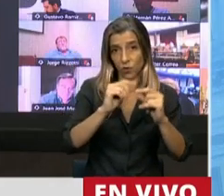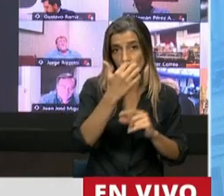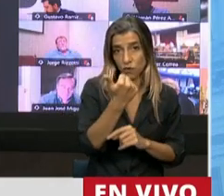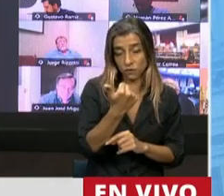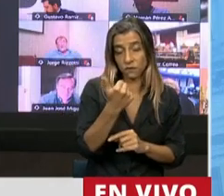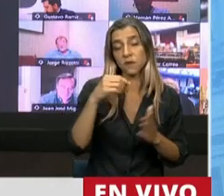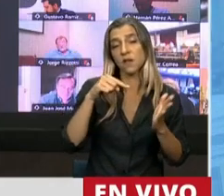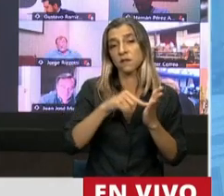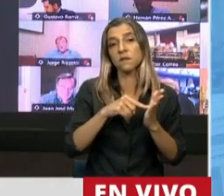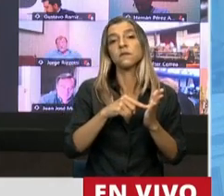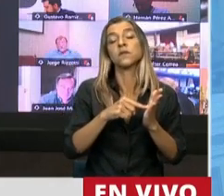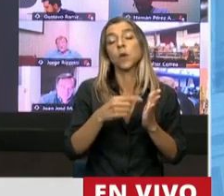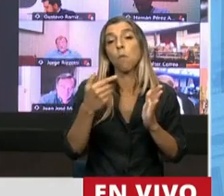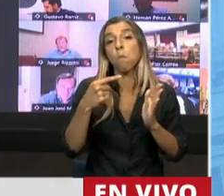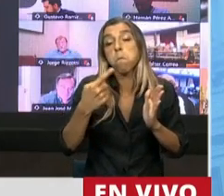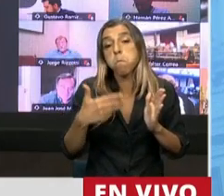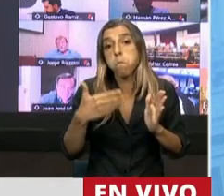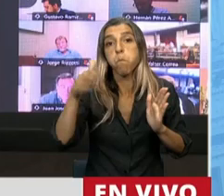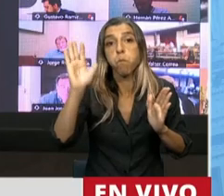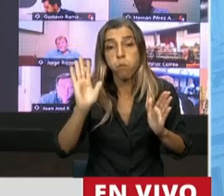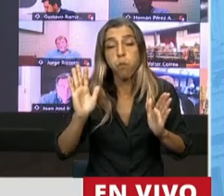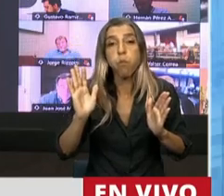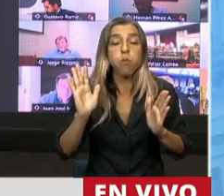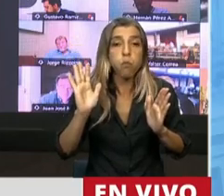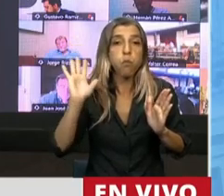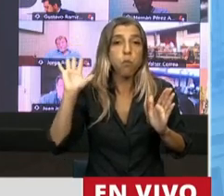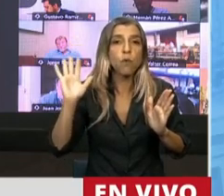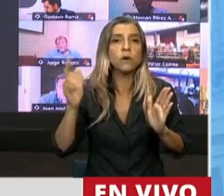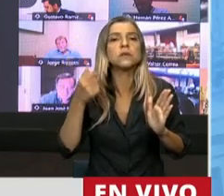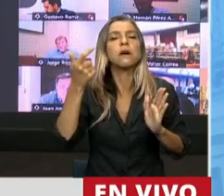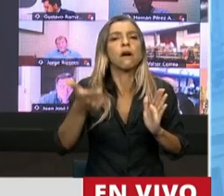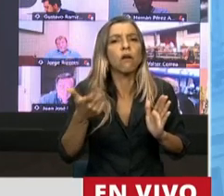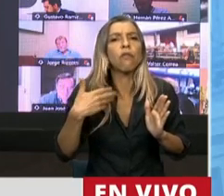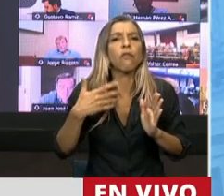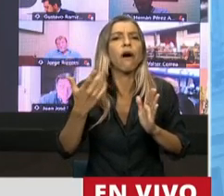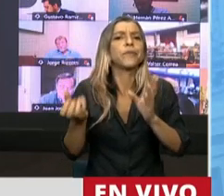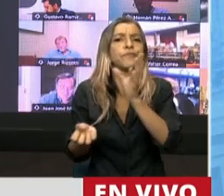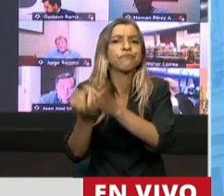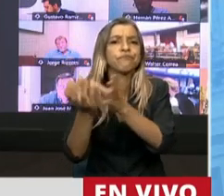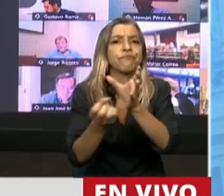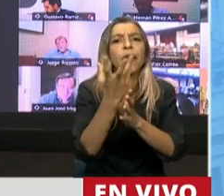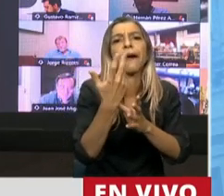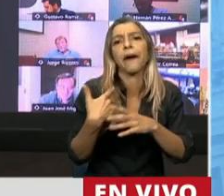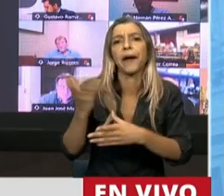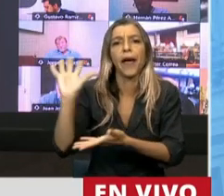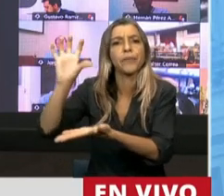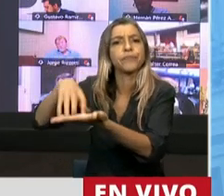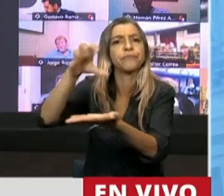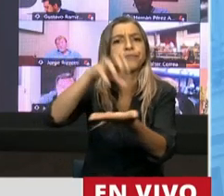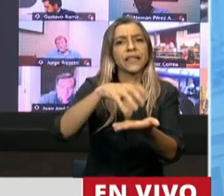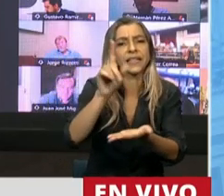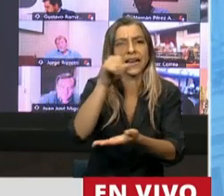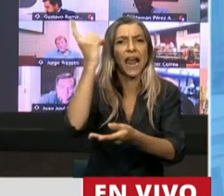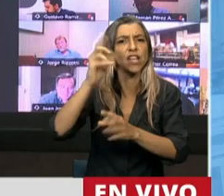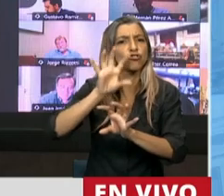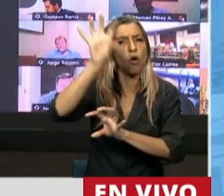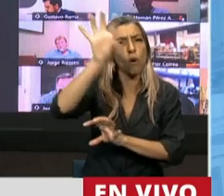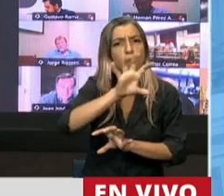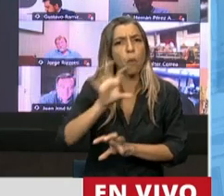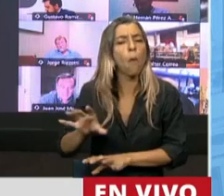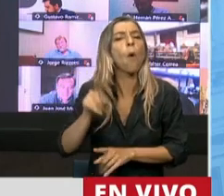podría posibilitar tener organismos nacionales en todo el territorio y generar